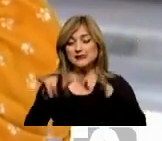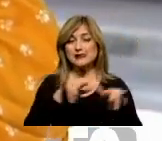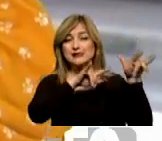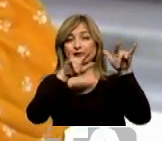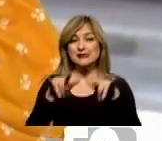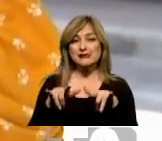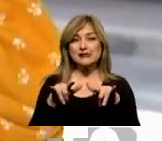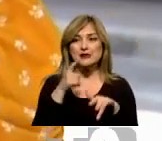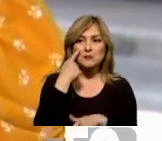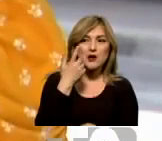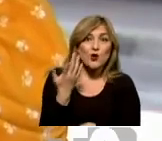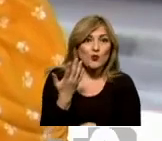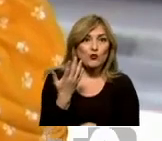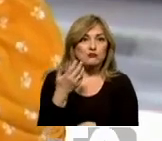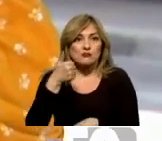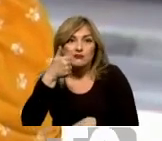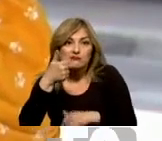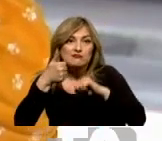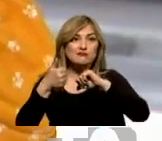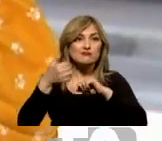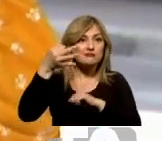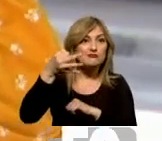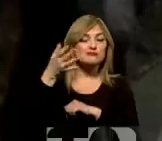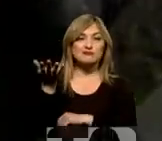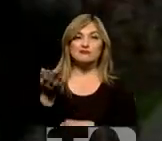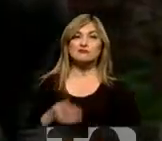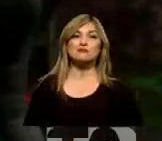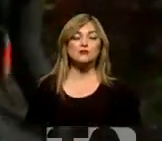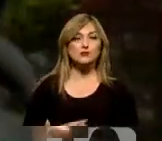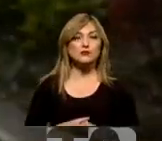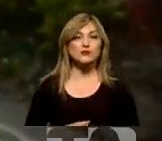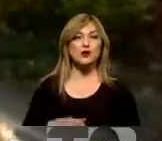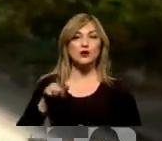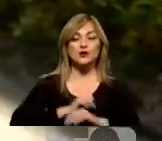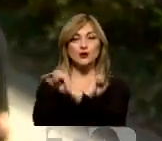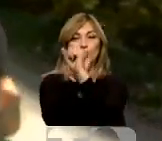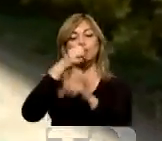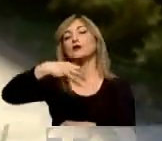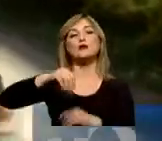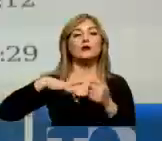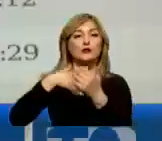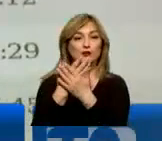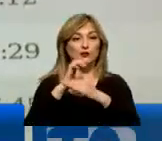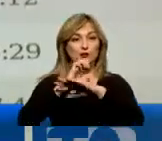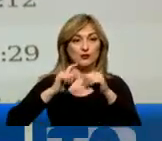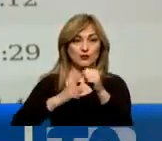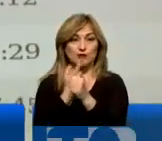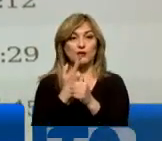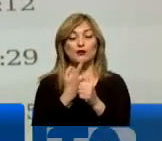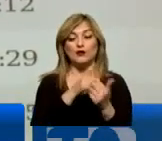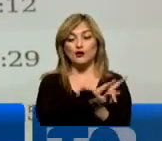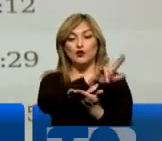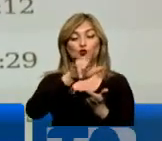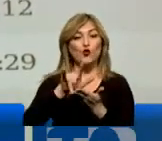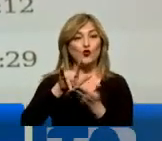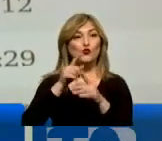diario, para ver cómo se está llevando a cabo la medida. Veamos. La mañana de este miércoles llegaron al país los primeros vuelos procedentes